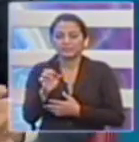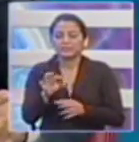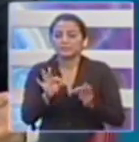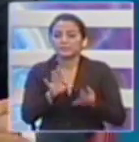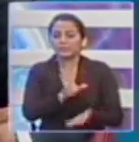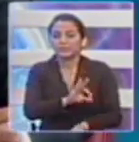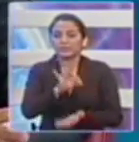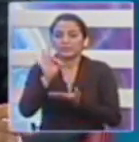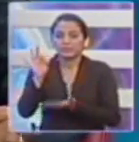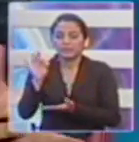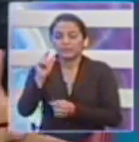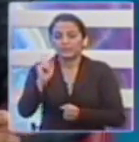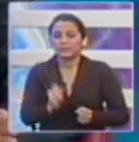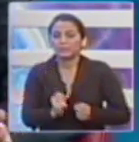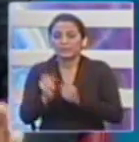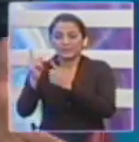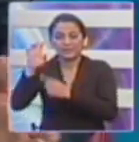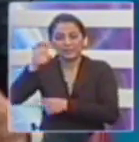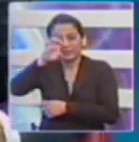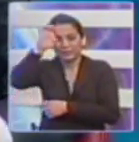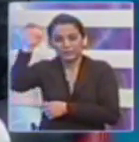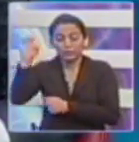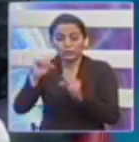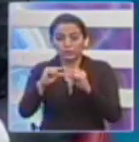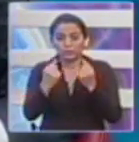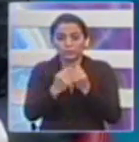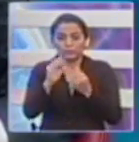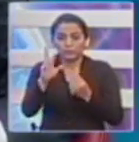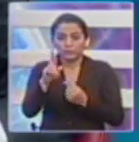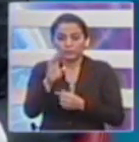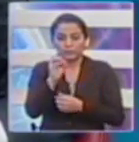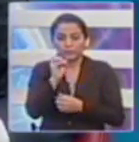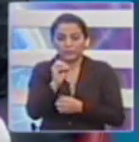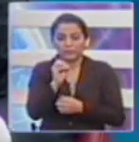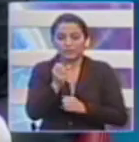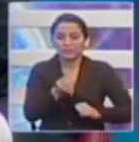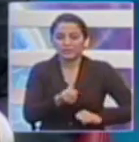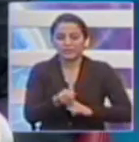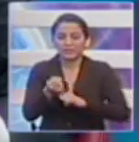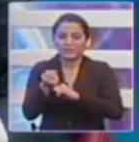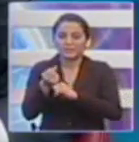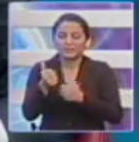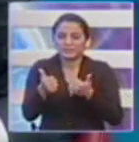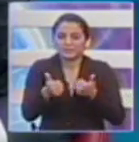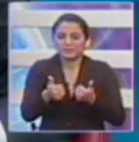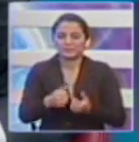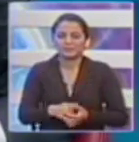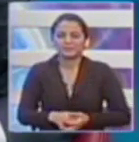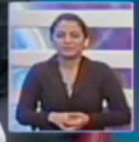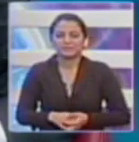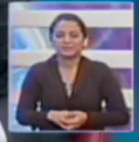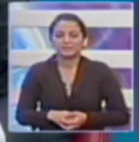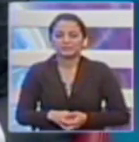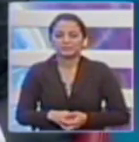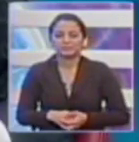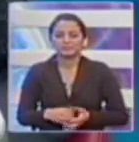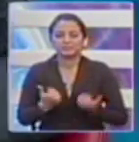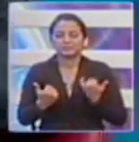de Europa, por creo que analizando las reuniones que han tenido con el dirigente de esa agrupación